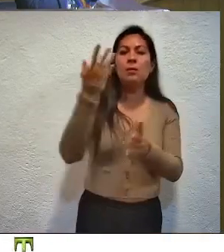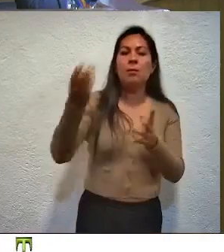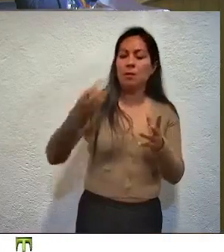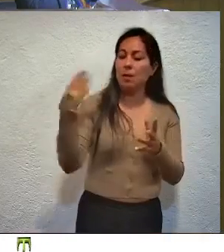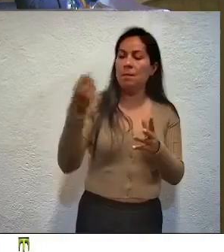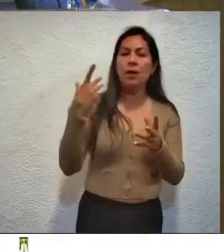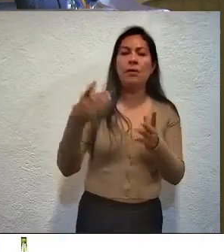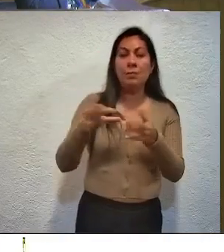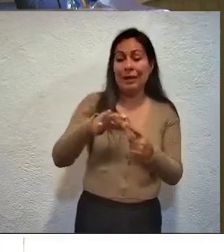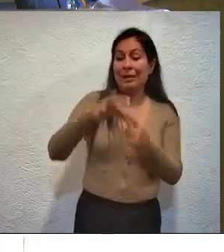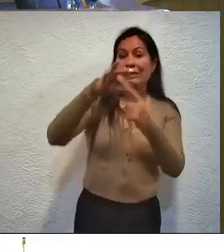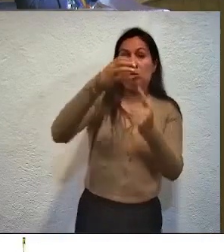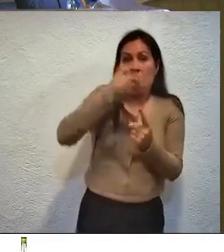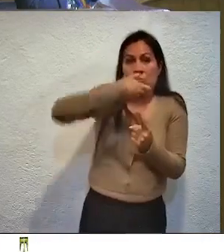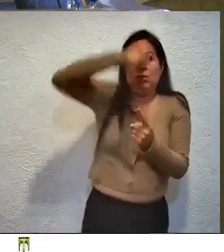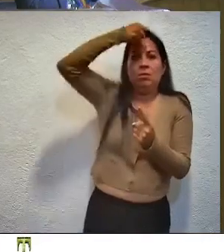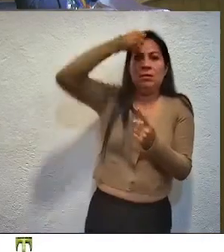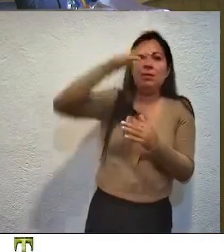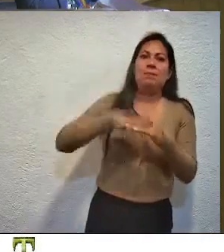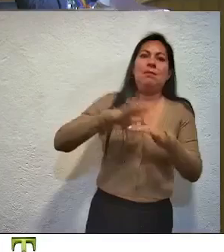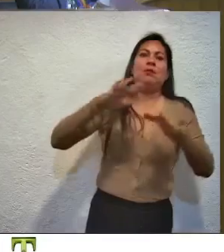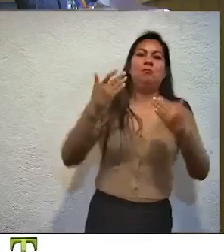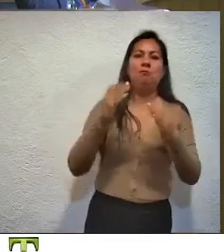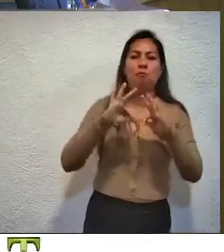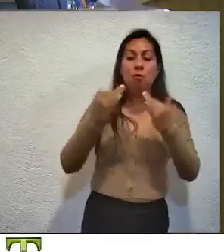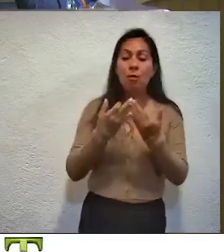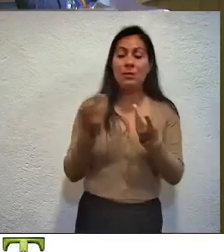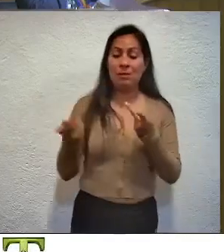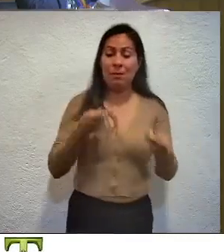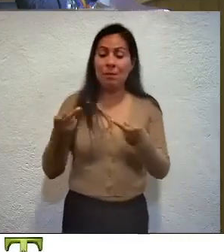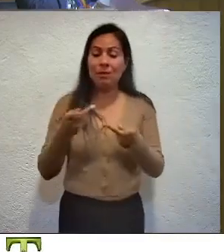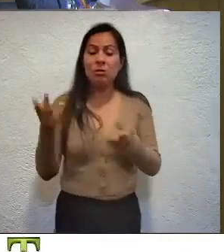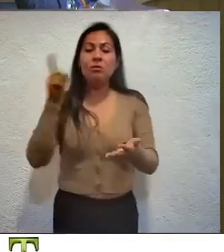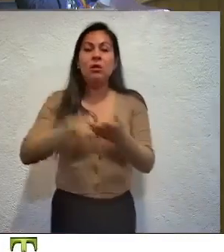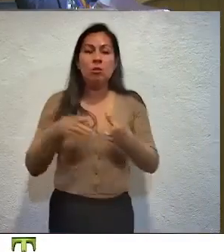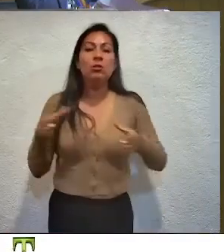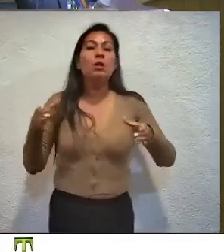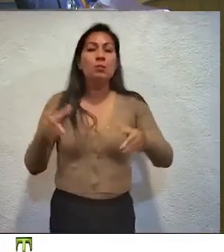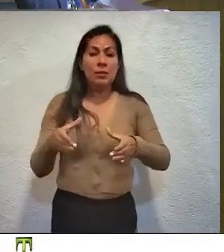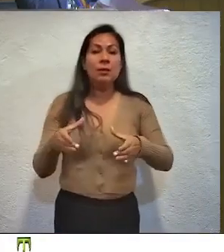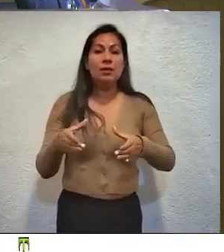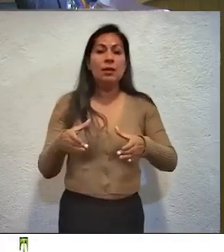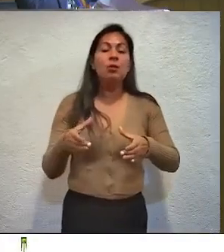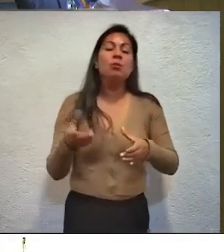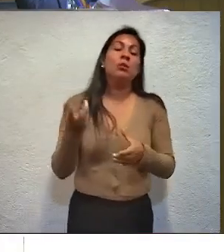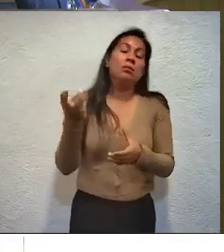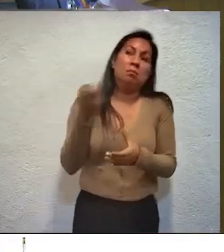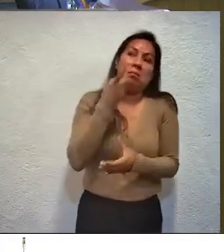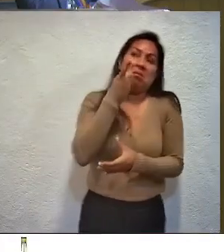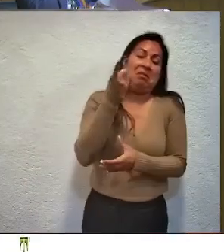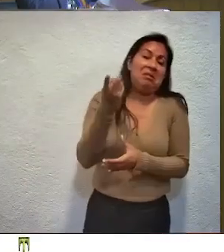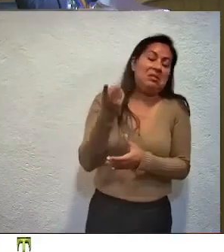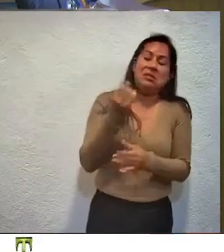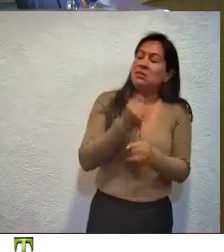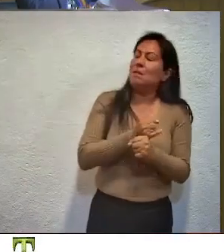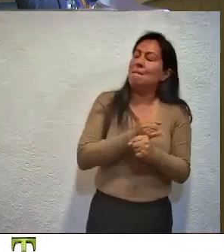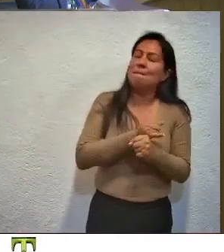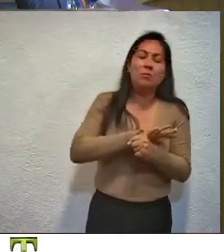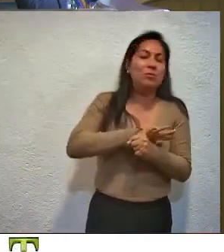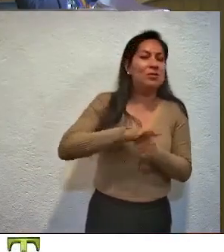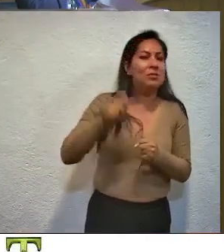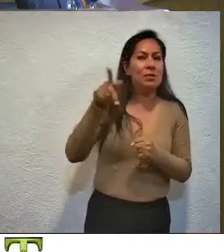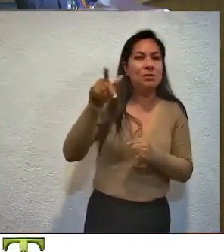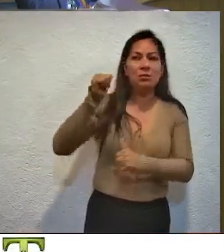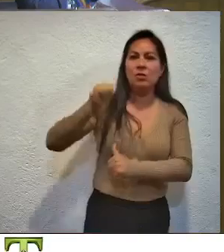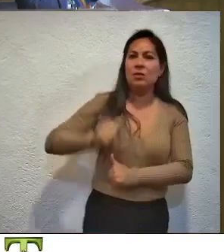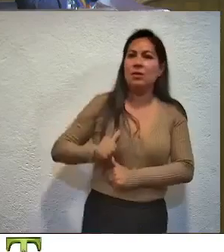asamblea electiva y demás actos preparatorios dentro de la comunidad, lo que, a su decir, imposibilita a dicha